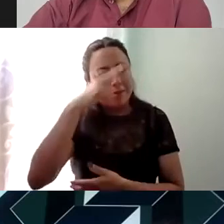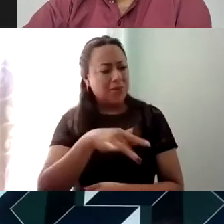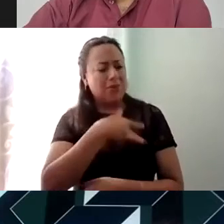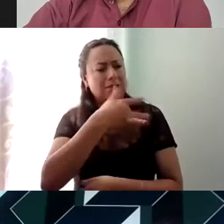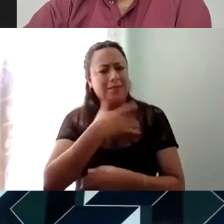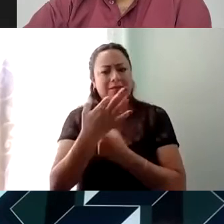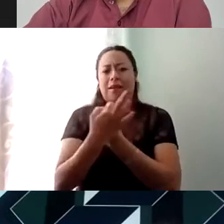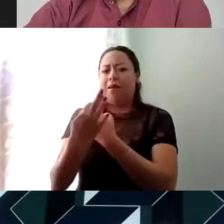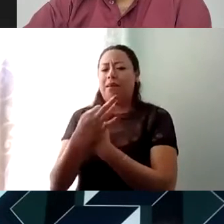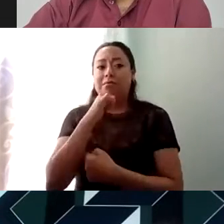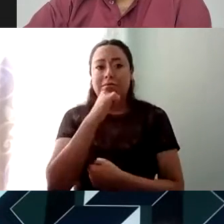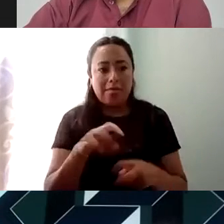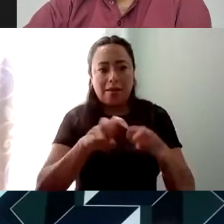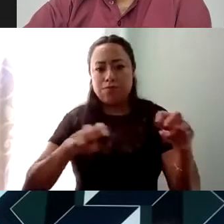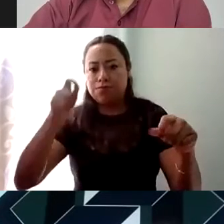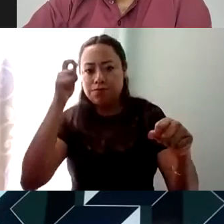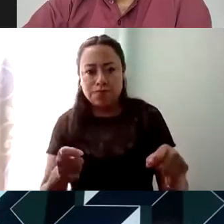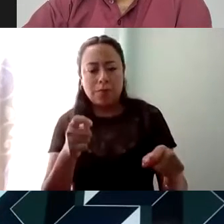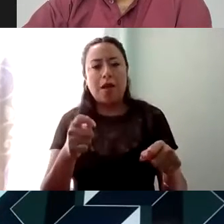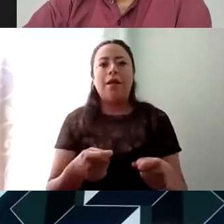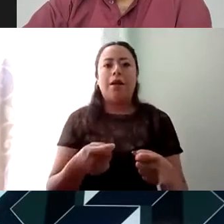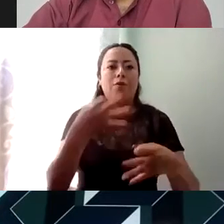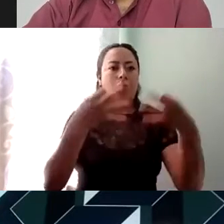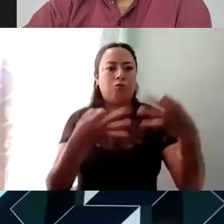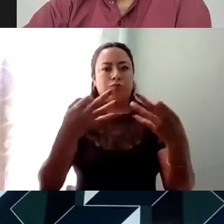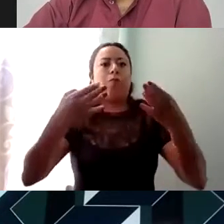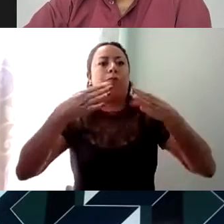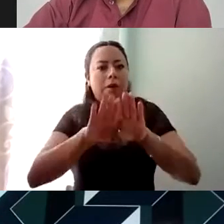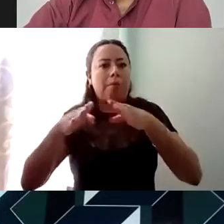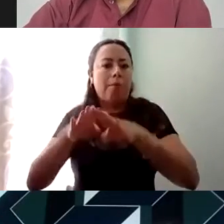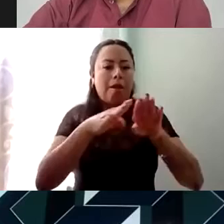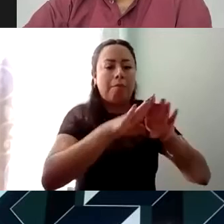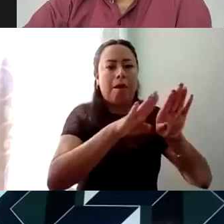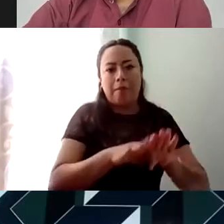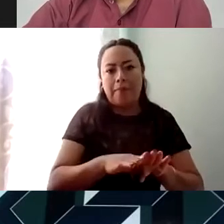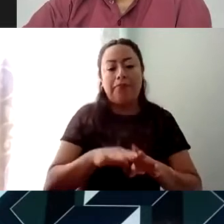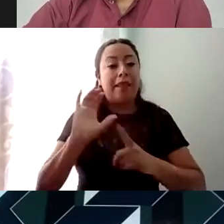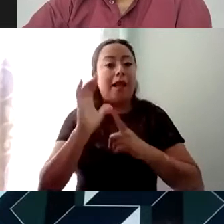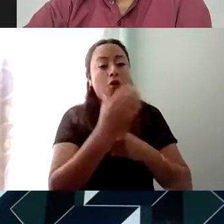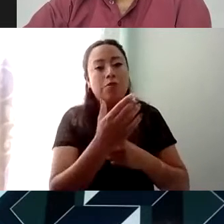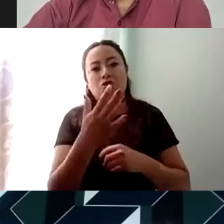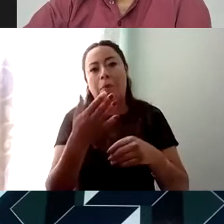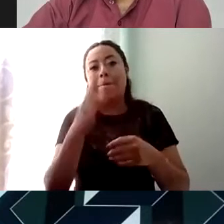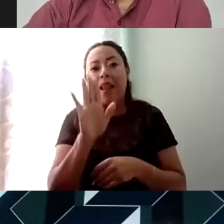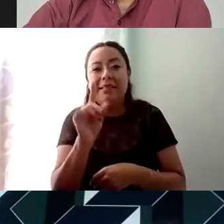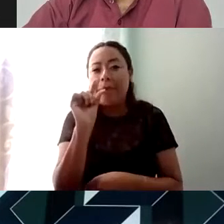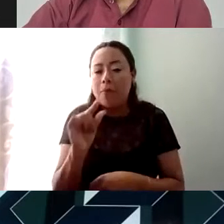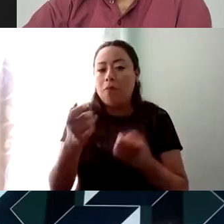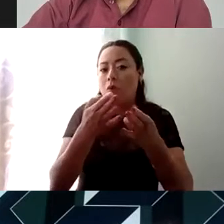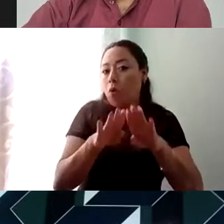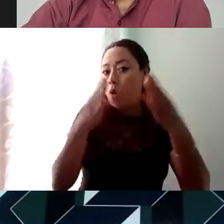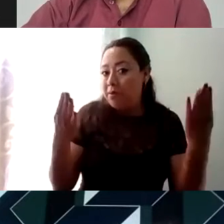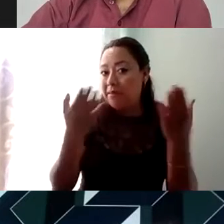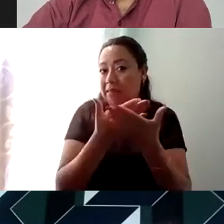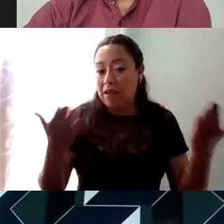los tribunales, cierran los juzgados, y por el otro lado la comisión está semiabierta, porque la verdad es que el número de personas